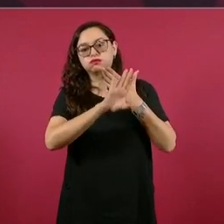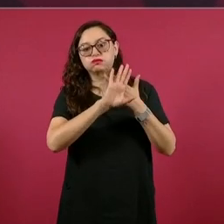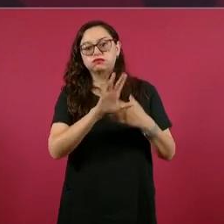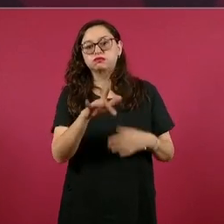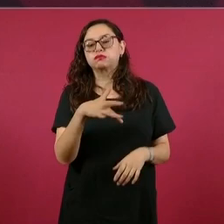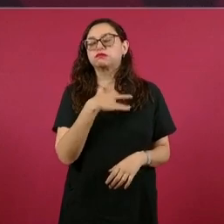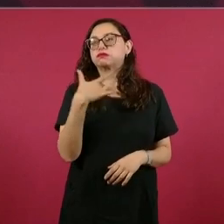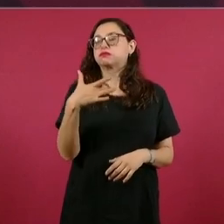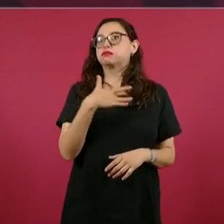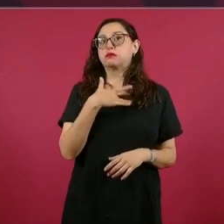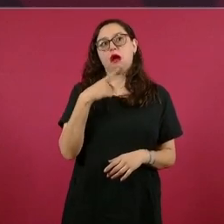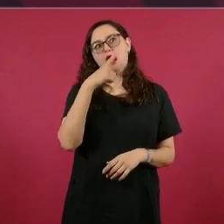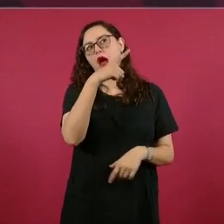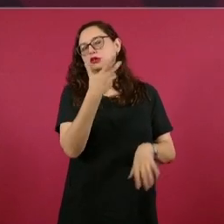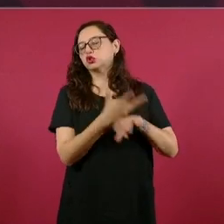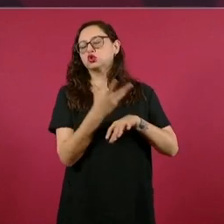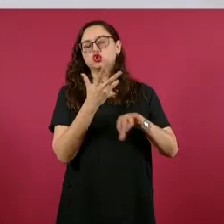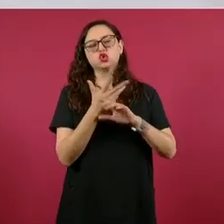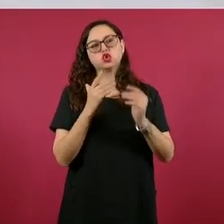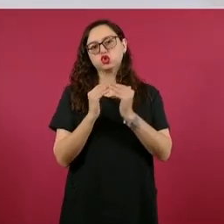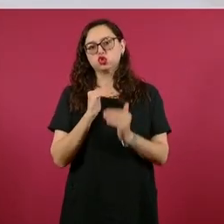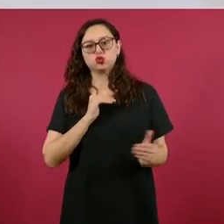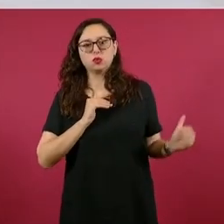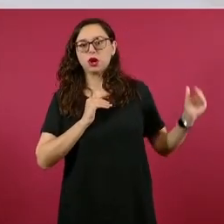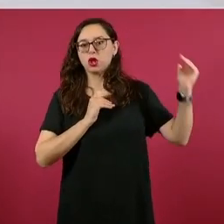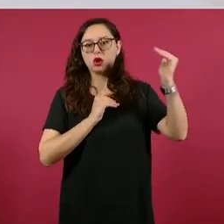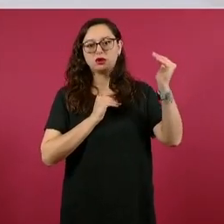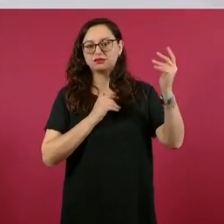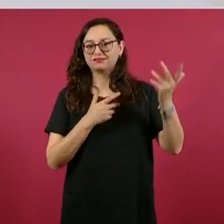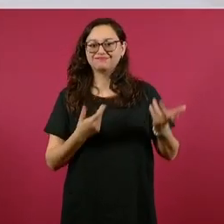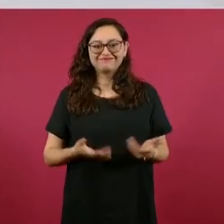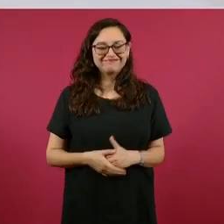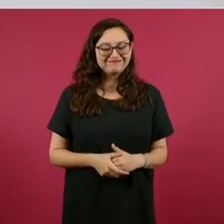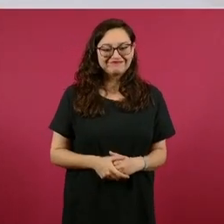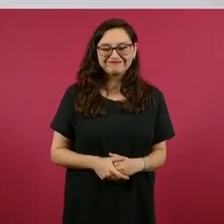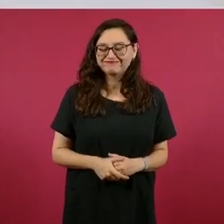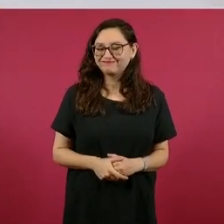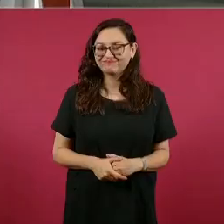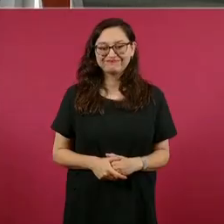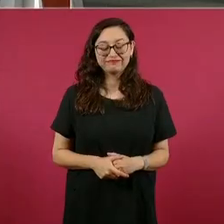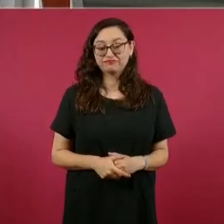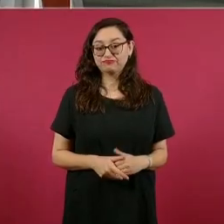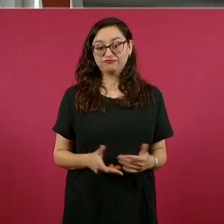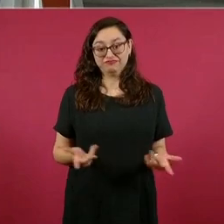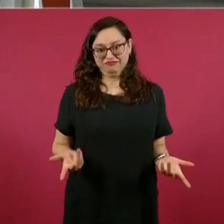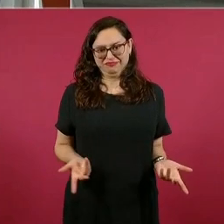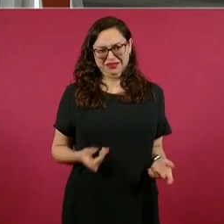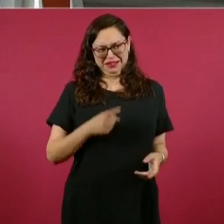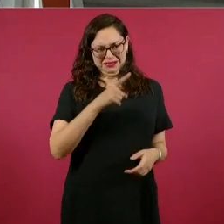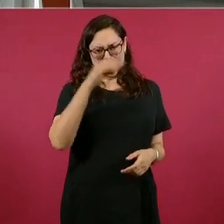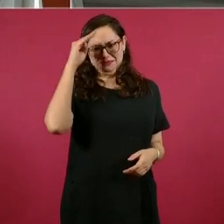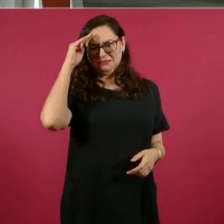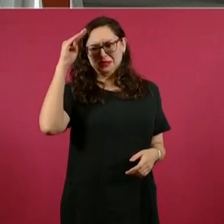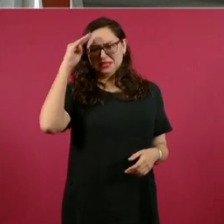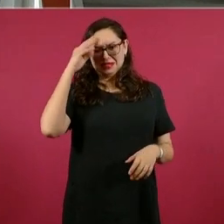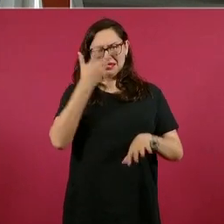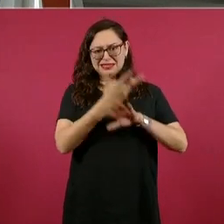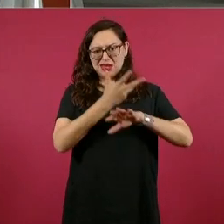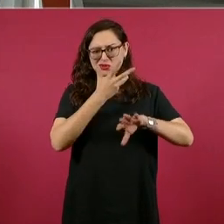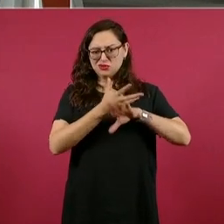sentirse superior y colocarse como gobierno del